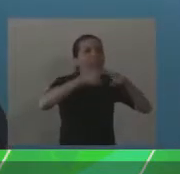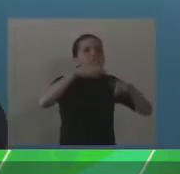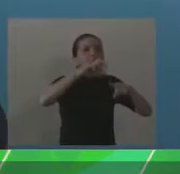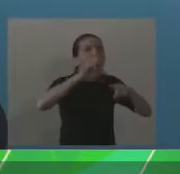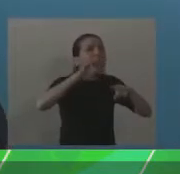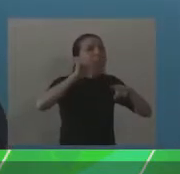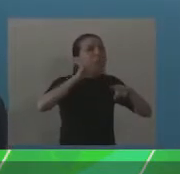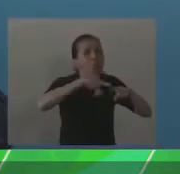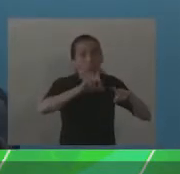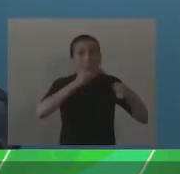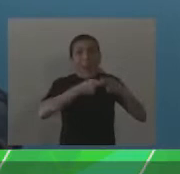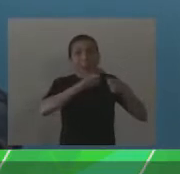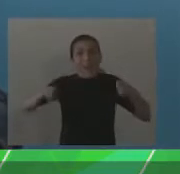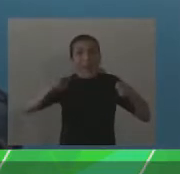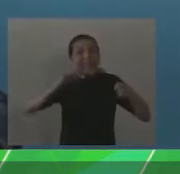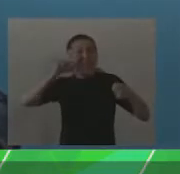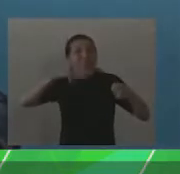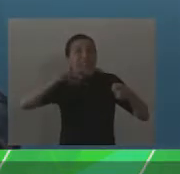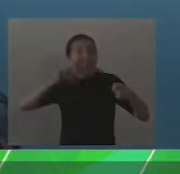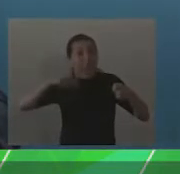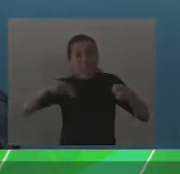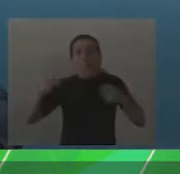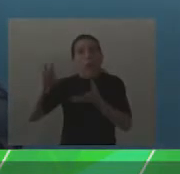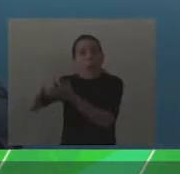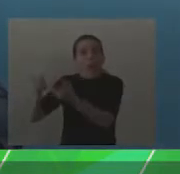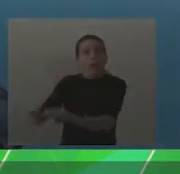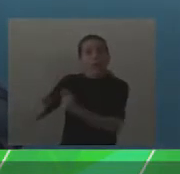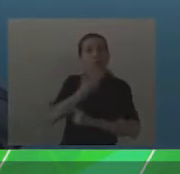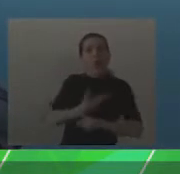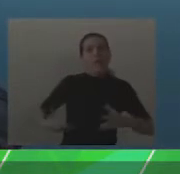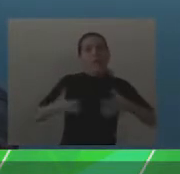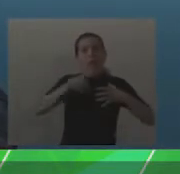la ciudad de Rosario también se va a realizar. ¿Cuáles van a ser los pasos a seguir?